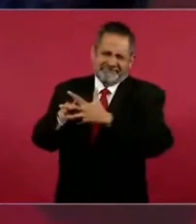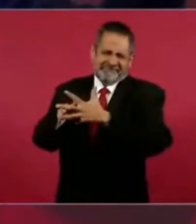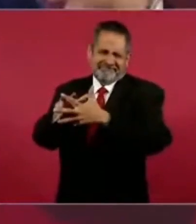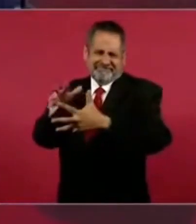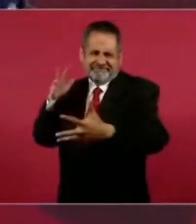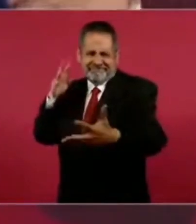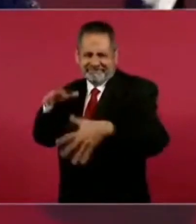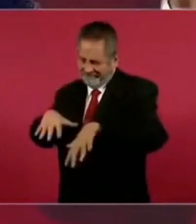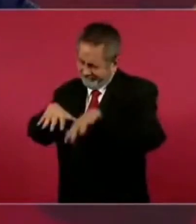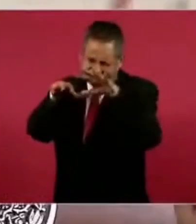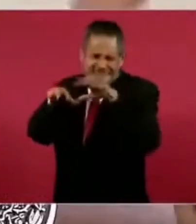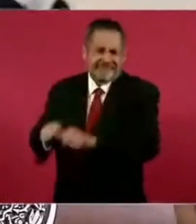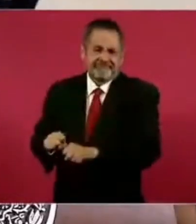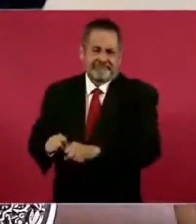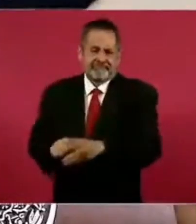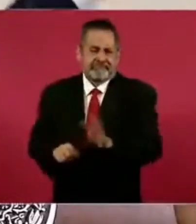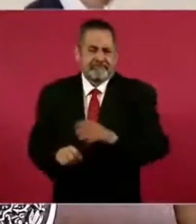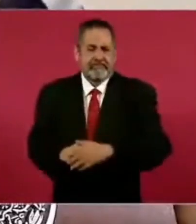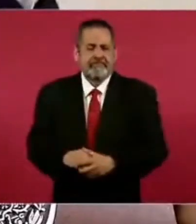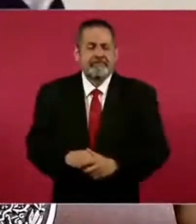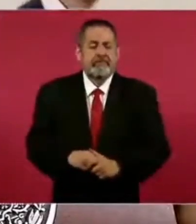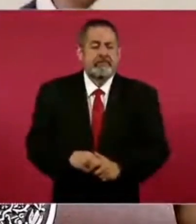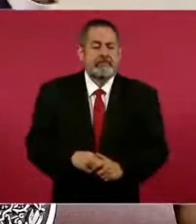porque bueno, todo les